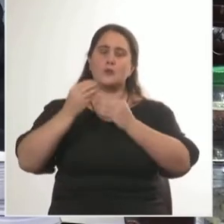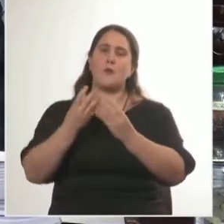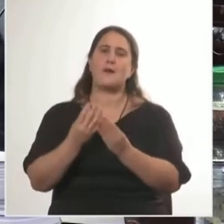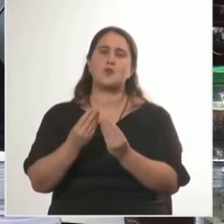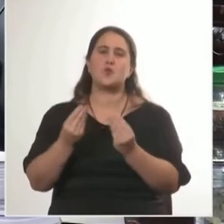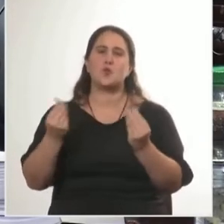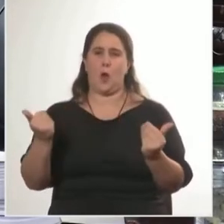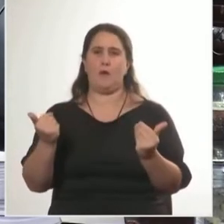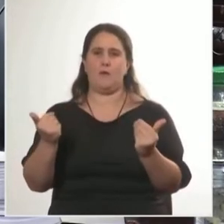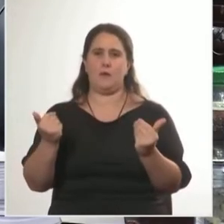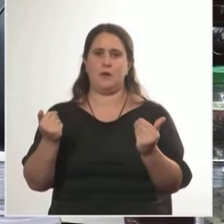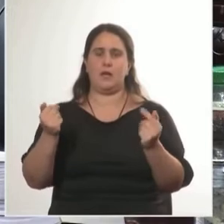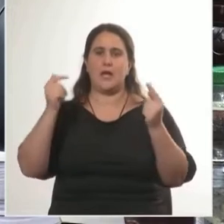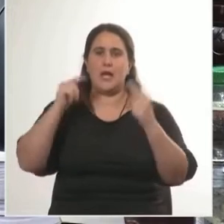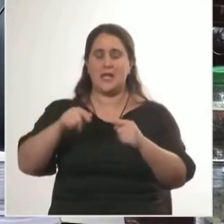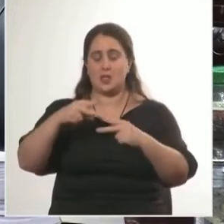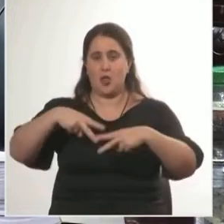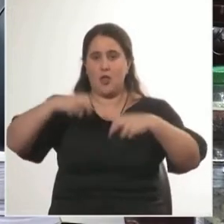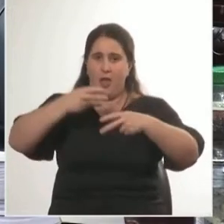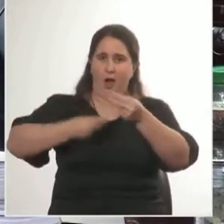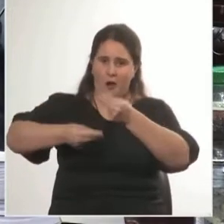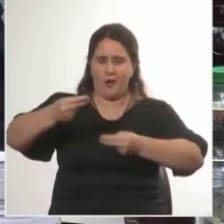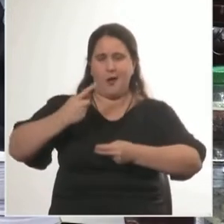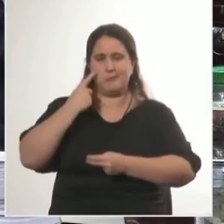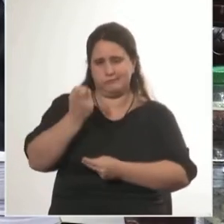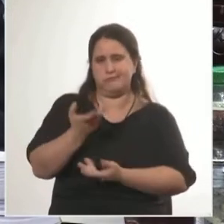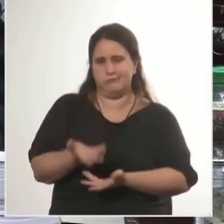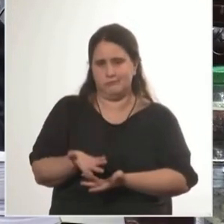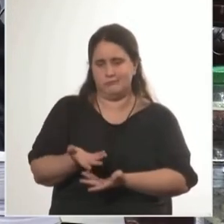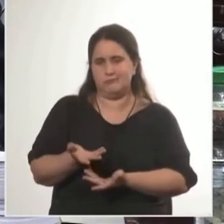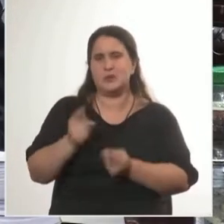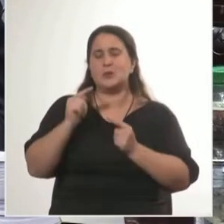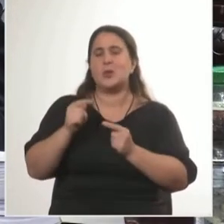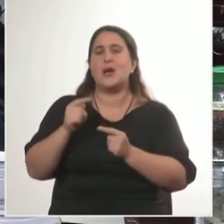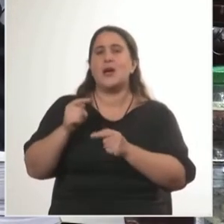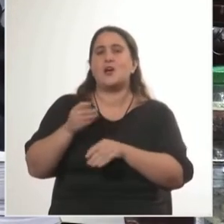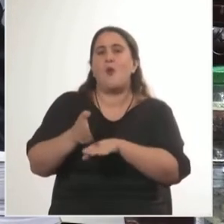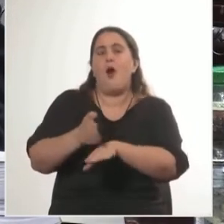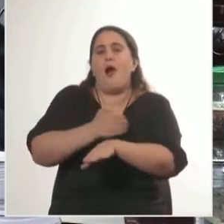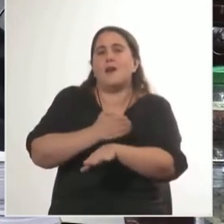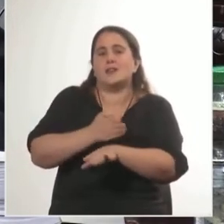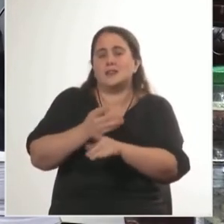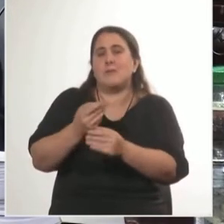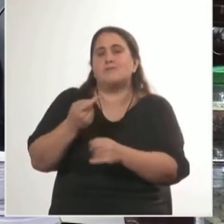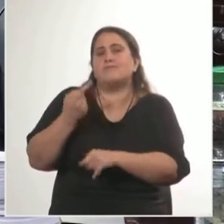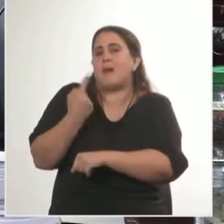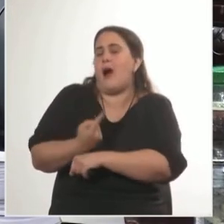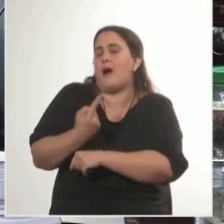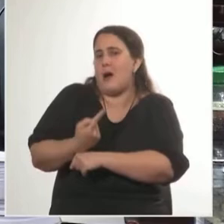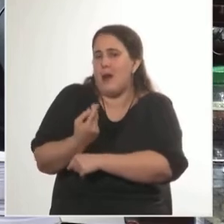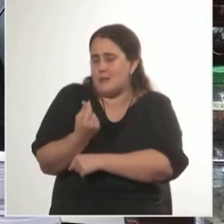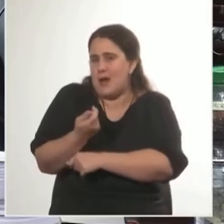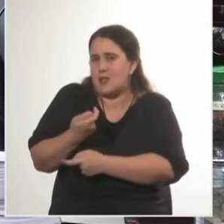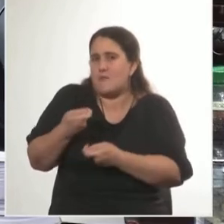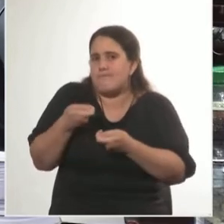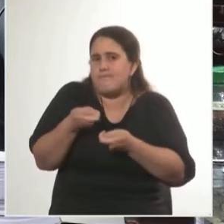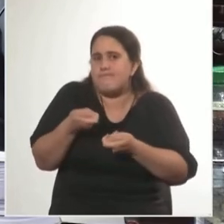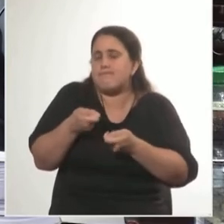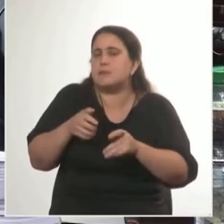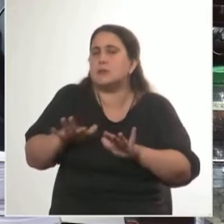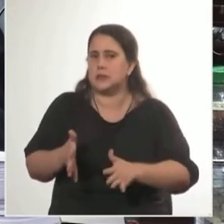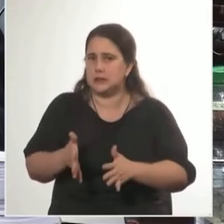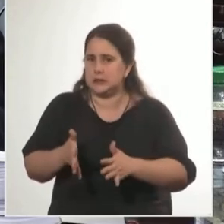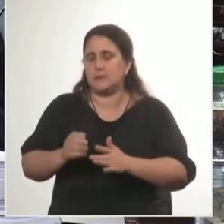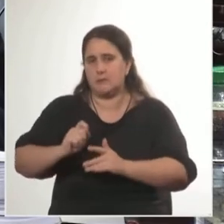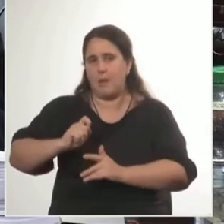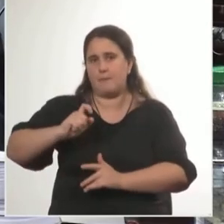suavice. Eso parte de un diagnóstico implícito, que es que una causal primordial de la presión sobre los precios es